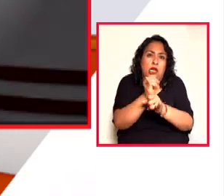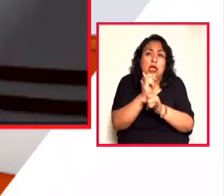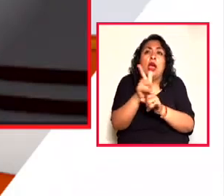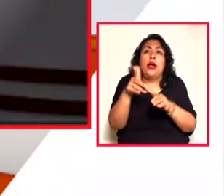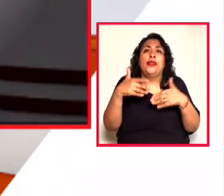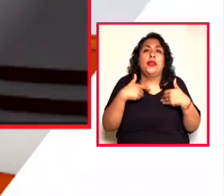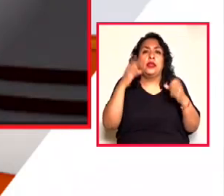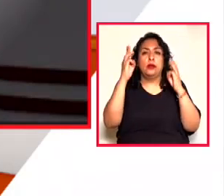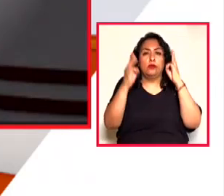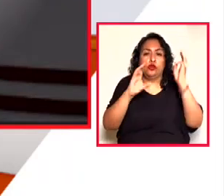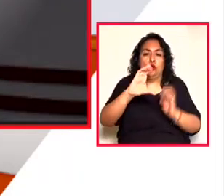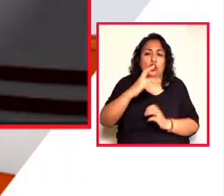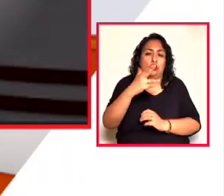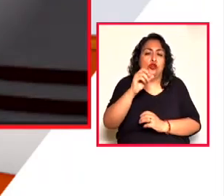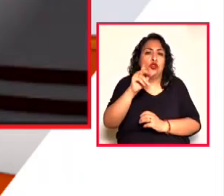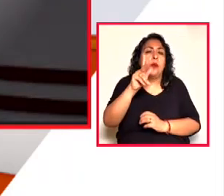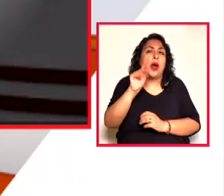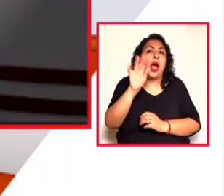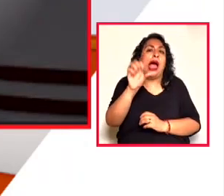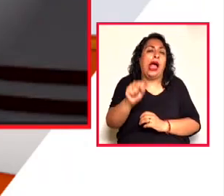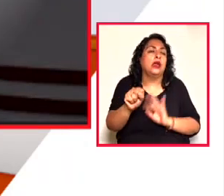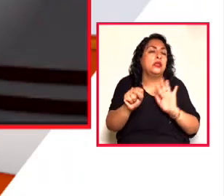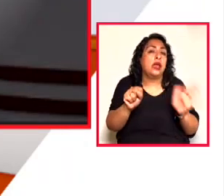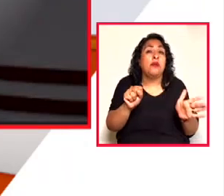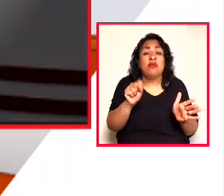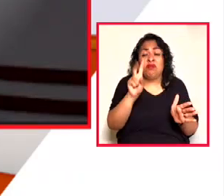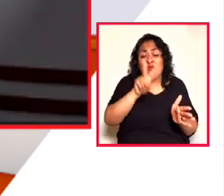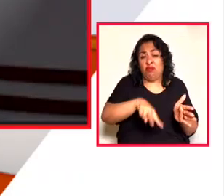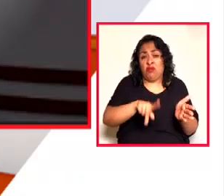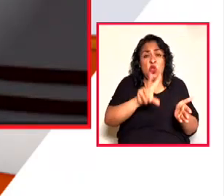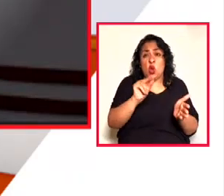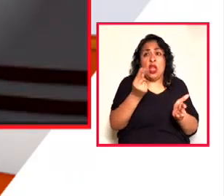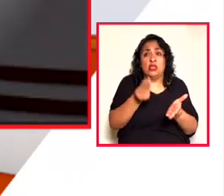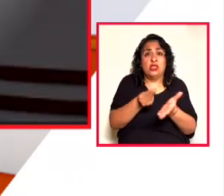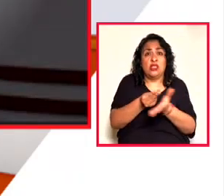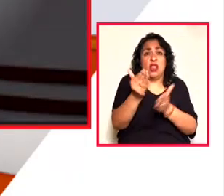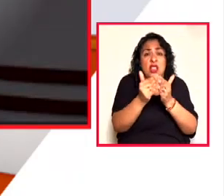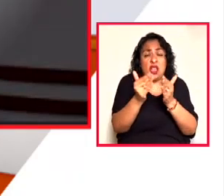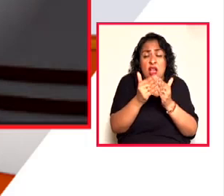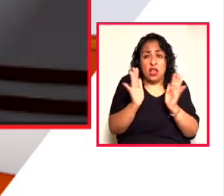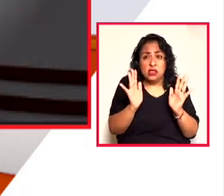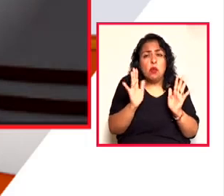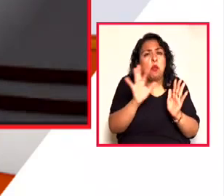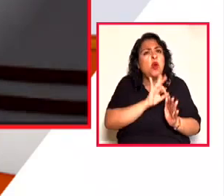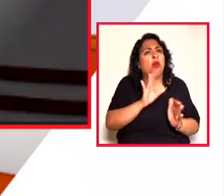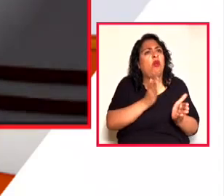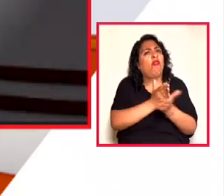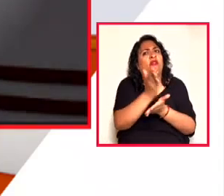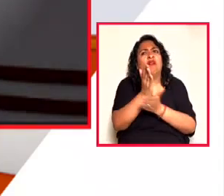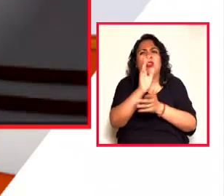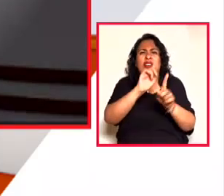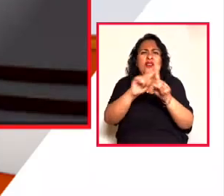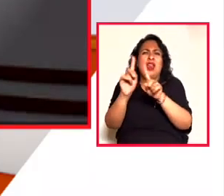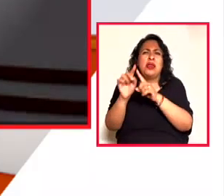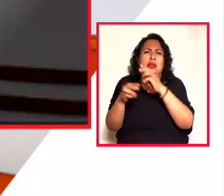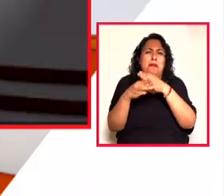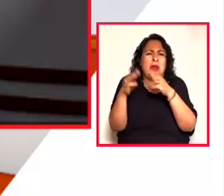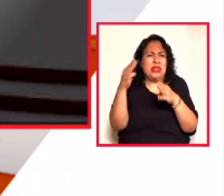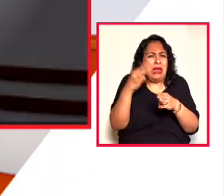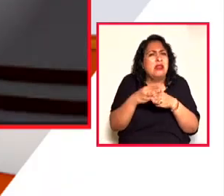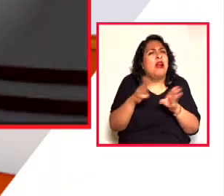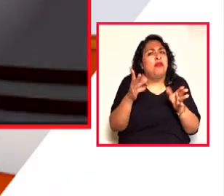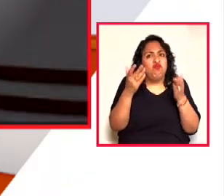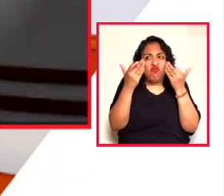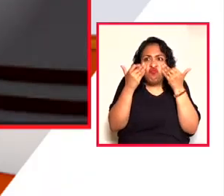Museo Universitario del Chopo, que sin salir de casa y gracias al repositorio Desobedientes, podemos tener acceso a una infinidad de materiales que